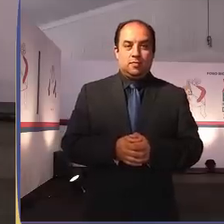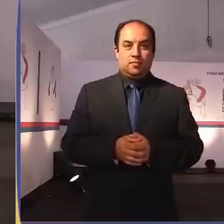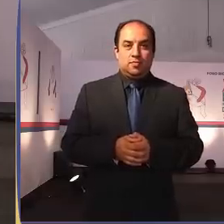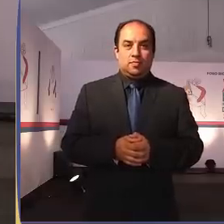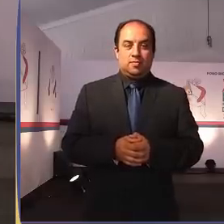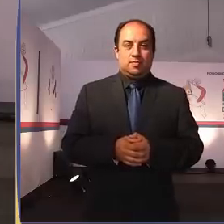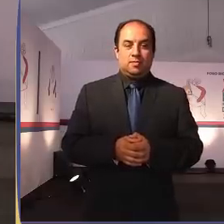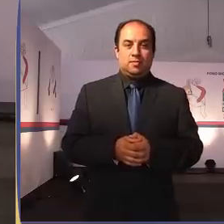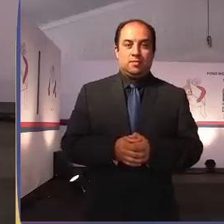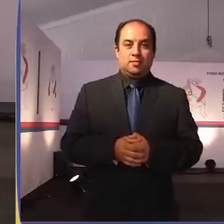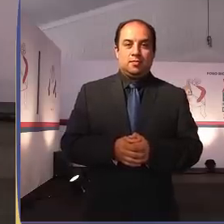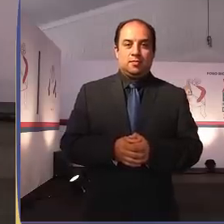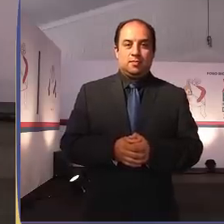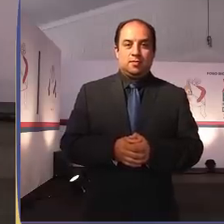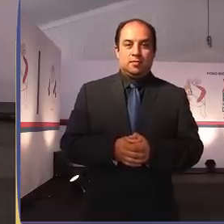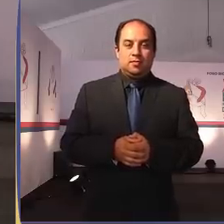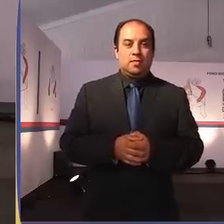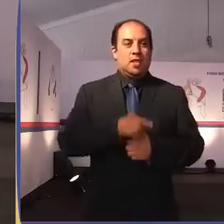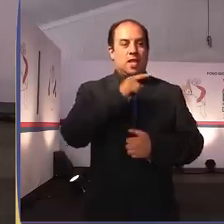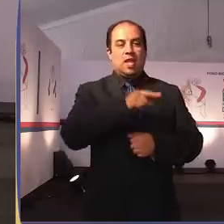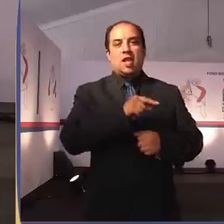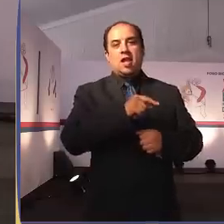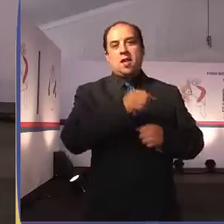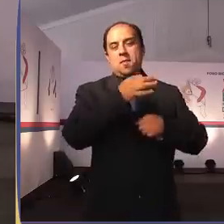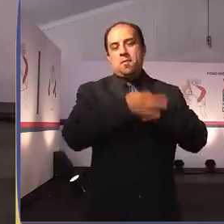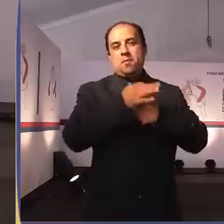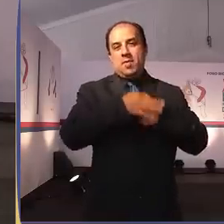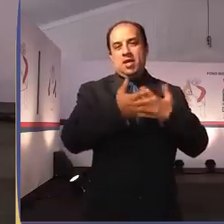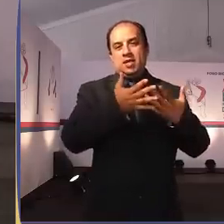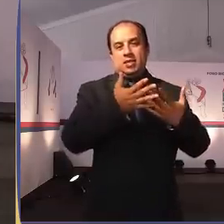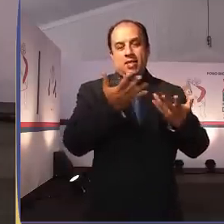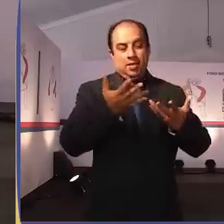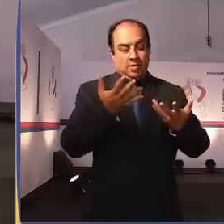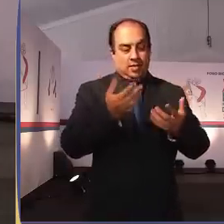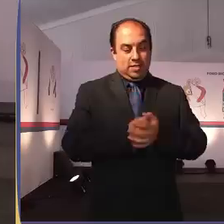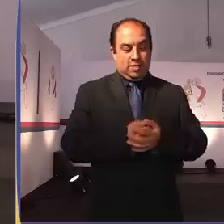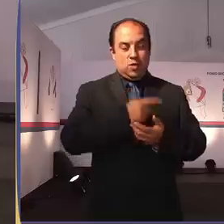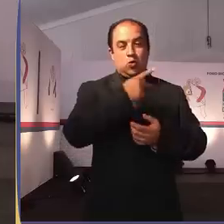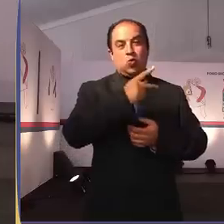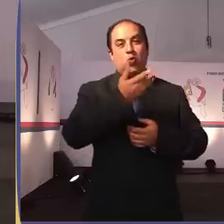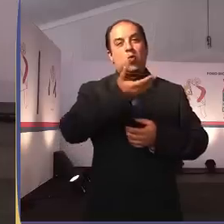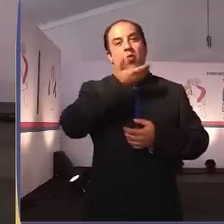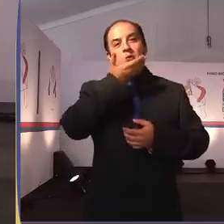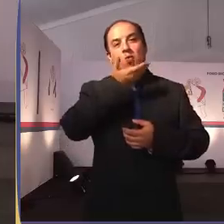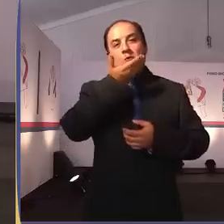terapéuticas. A ver. Miren, mientras él hace su ritual,